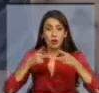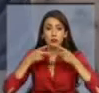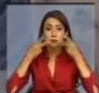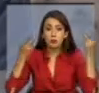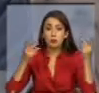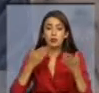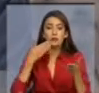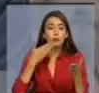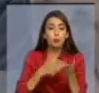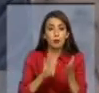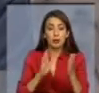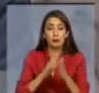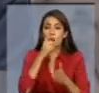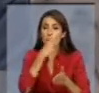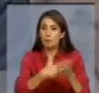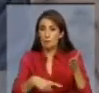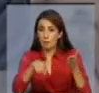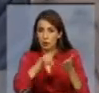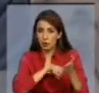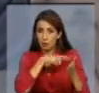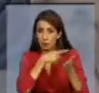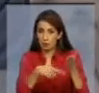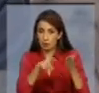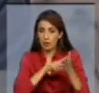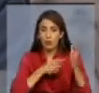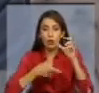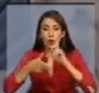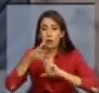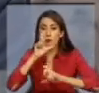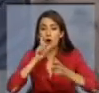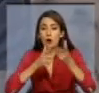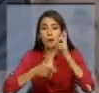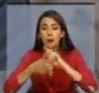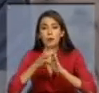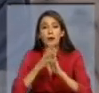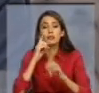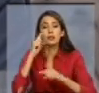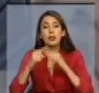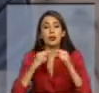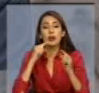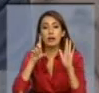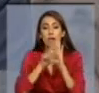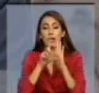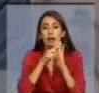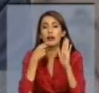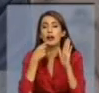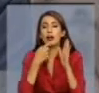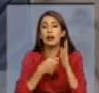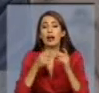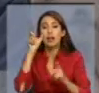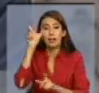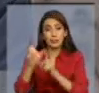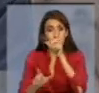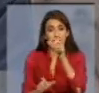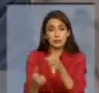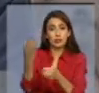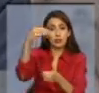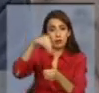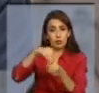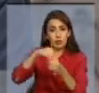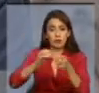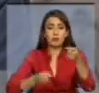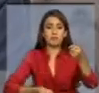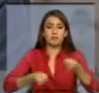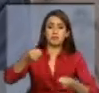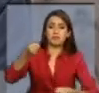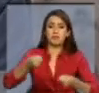se prohíbe el consumo de cualquier tipo de bebidas alcohólicas en el espacio público. La ordenanza incluye a las personas que ingieran bebidas dentro